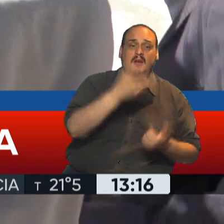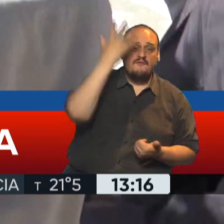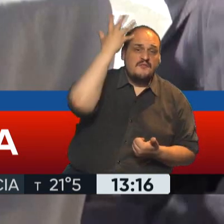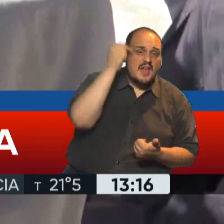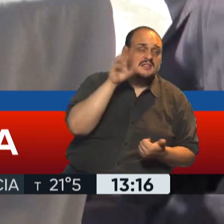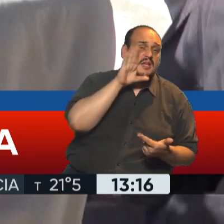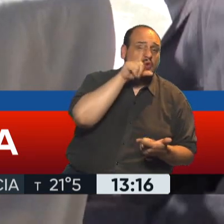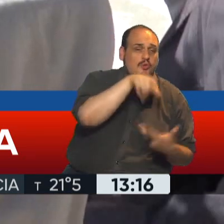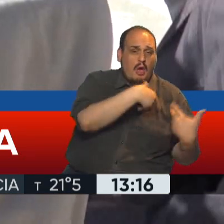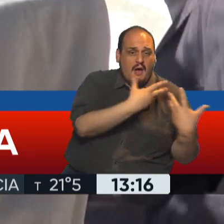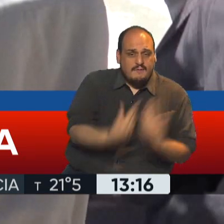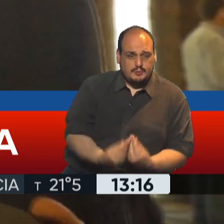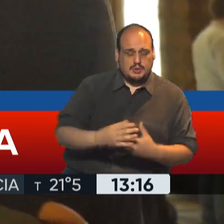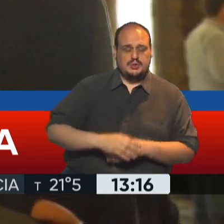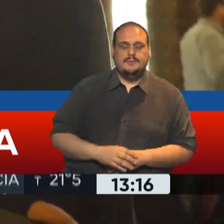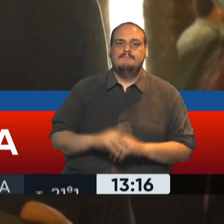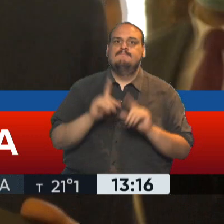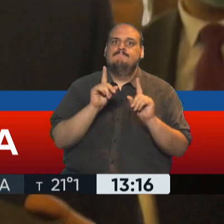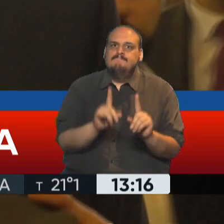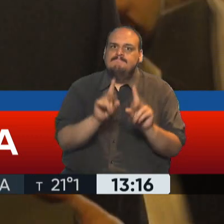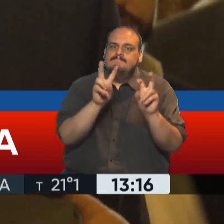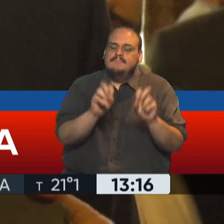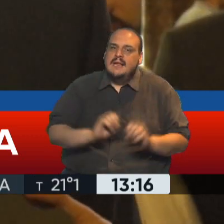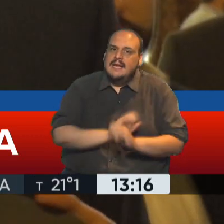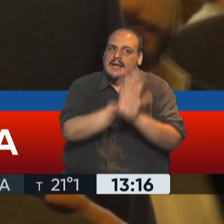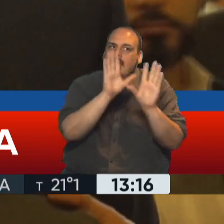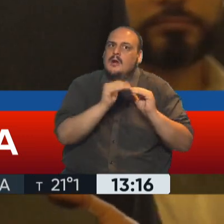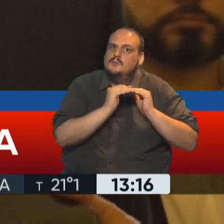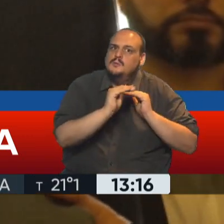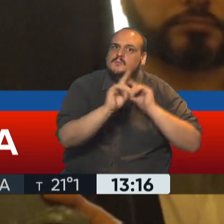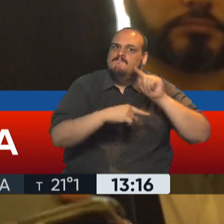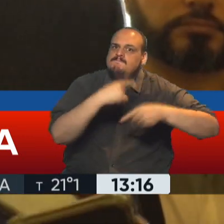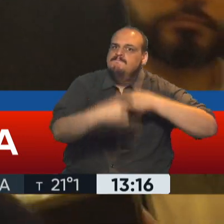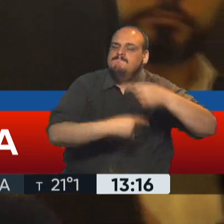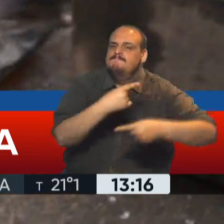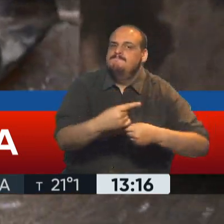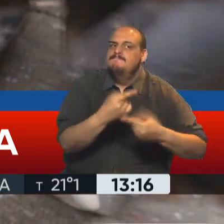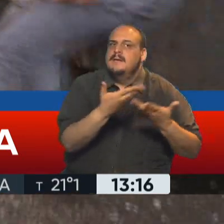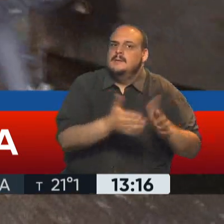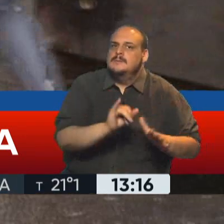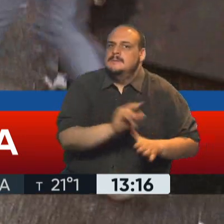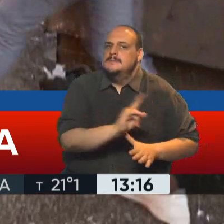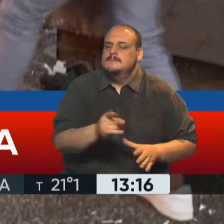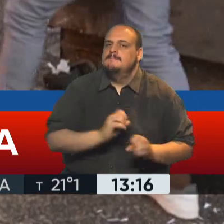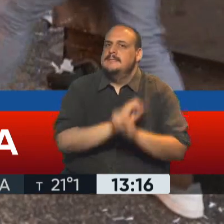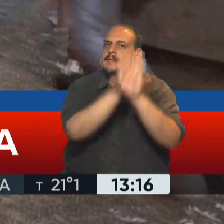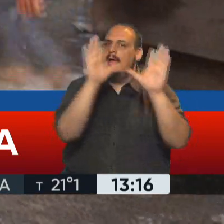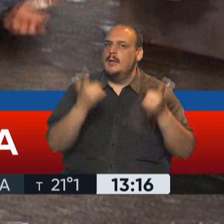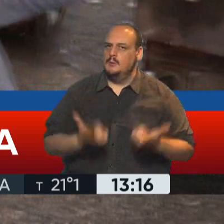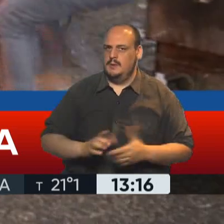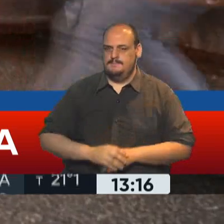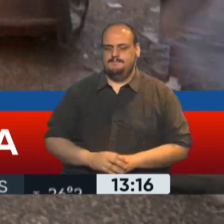plano internacional. Pero no está claro si podrá soportar las presiones para que renuncie. Detrás de la